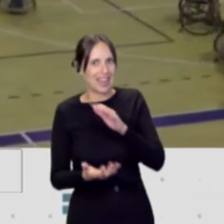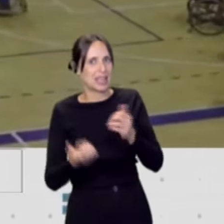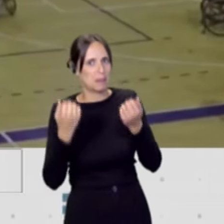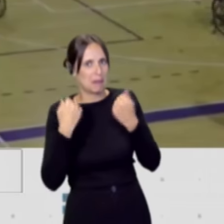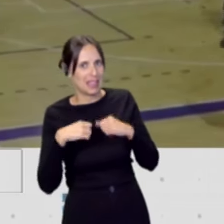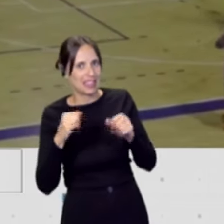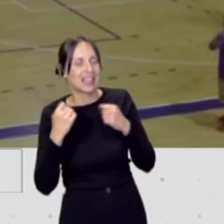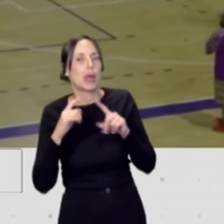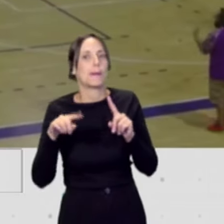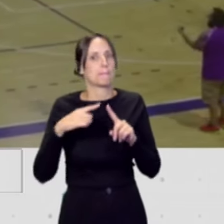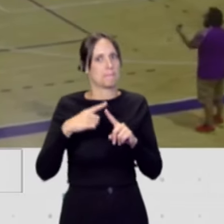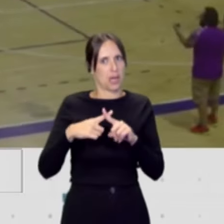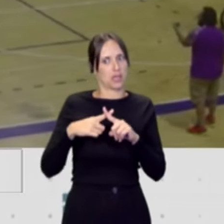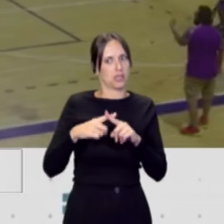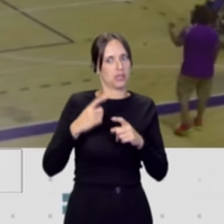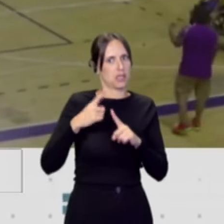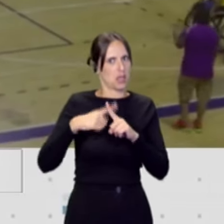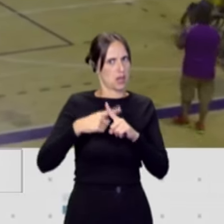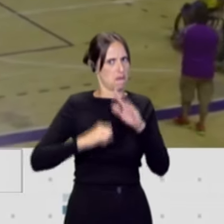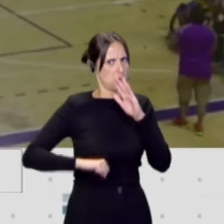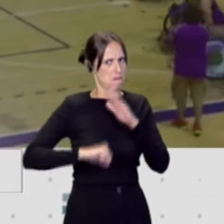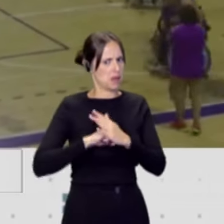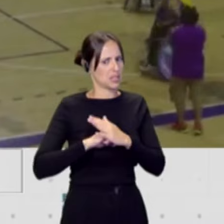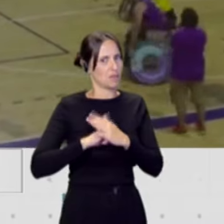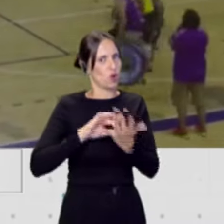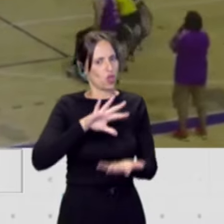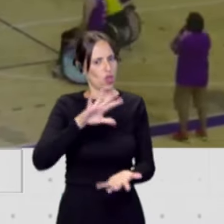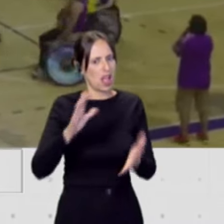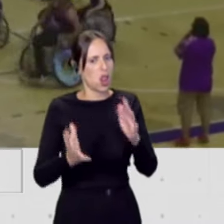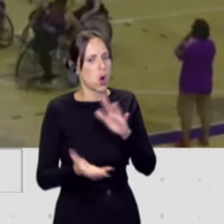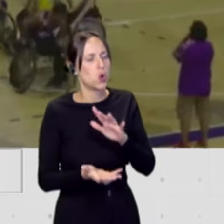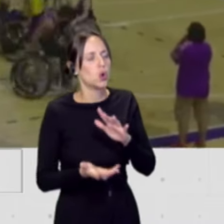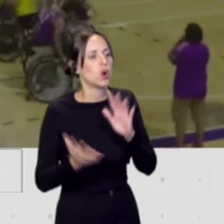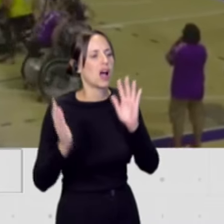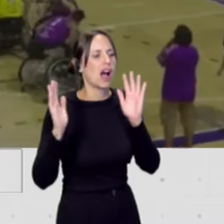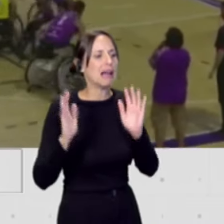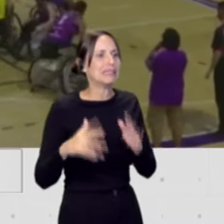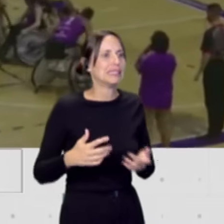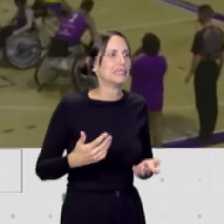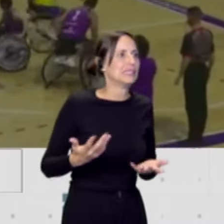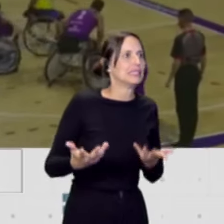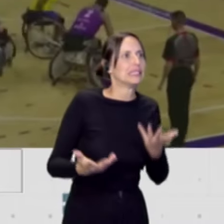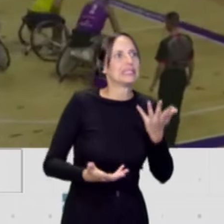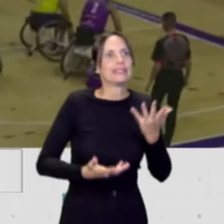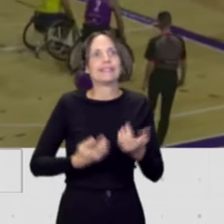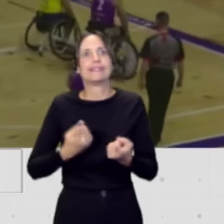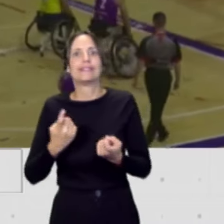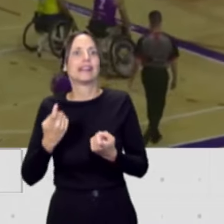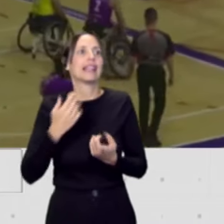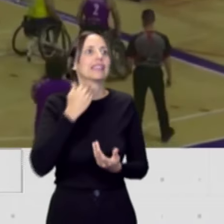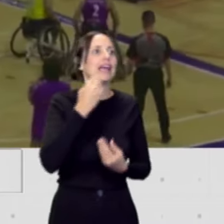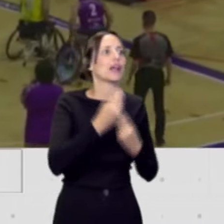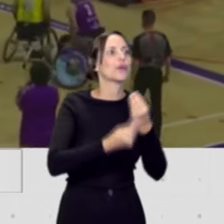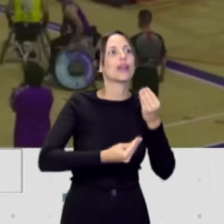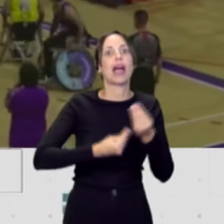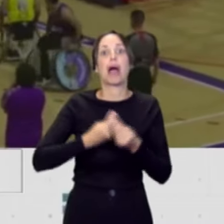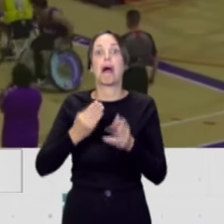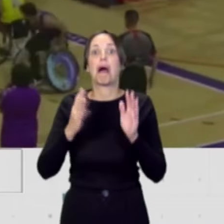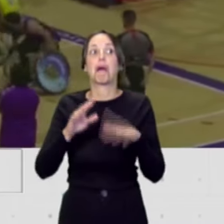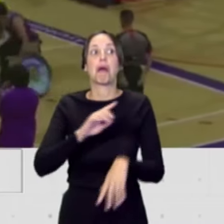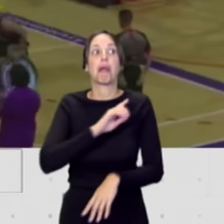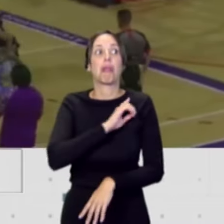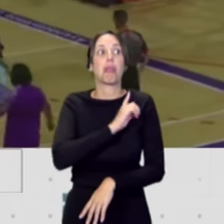en la élite también, la Lucha Canaria, y te quedas ahí medio cojo, entonces te enganchas en un deporte que prácticamente